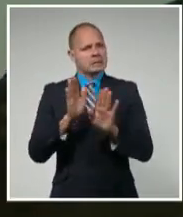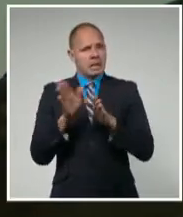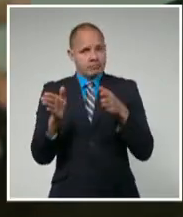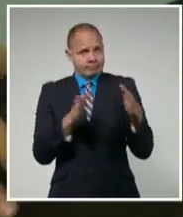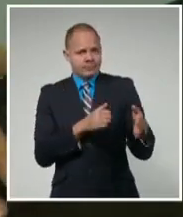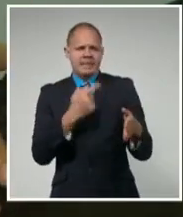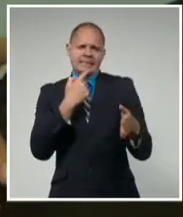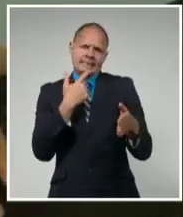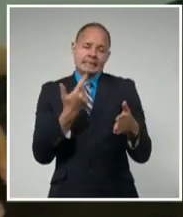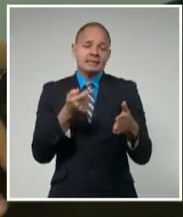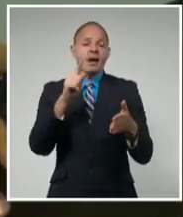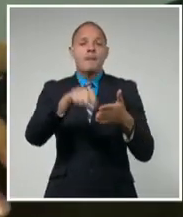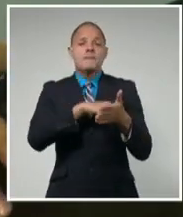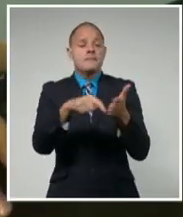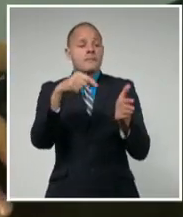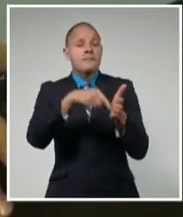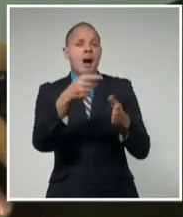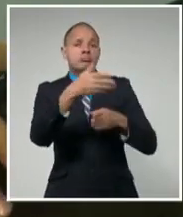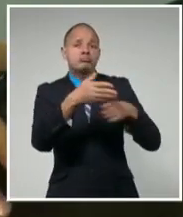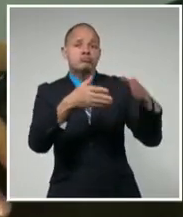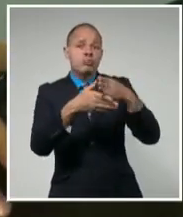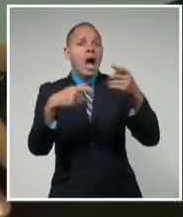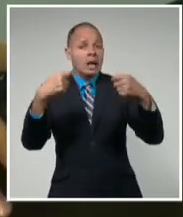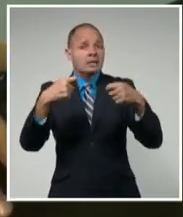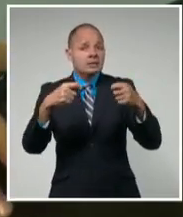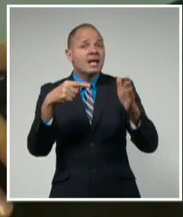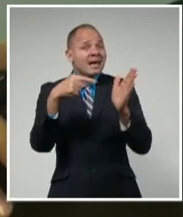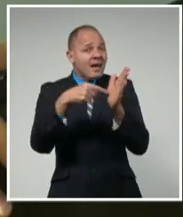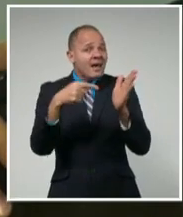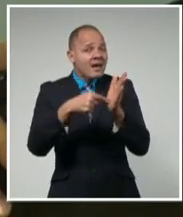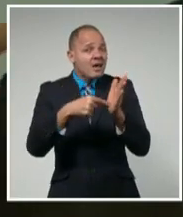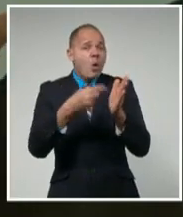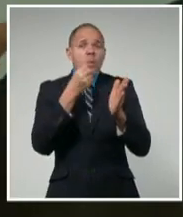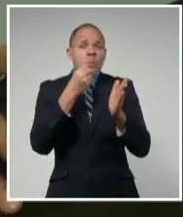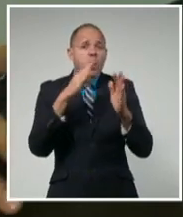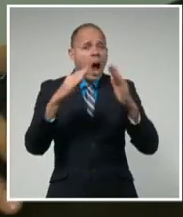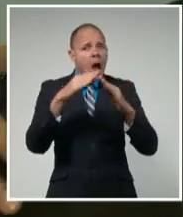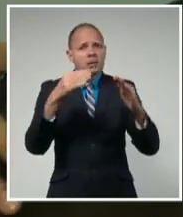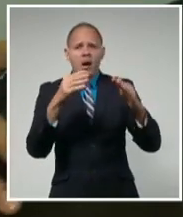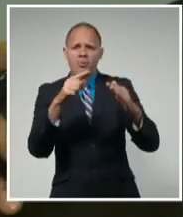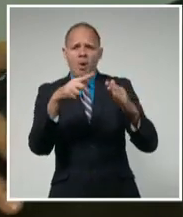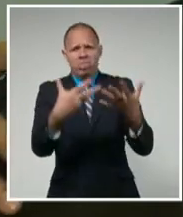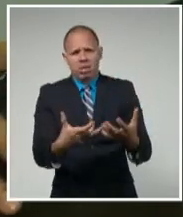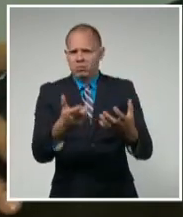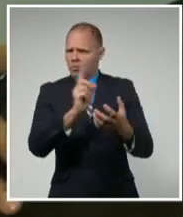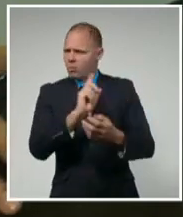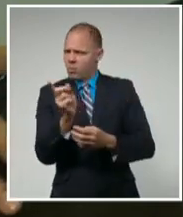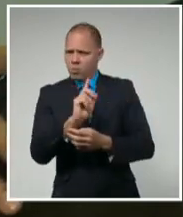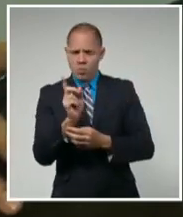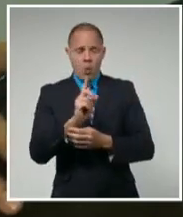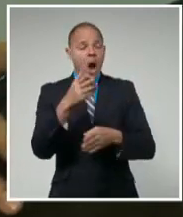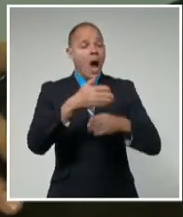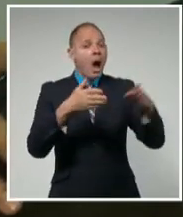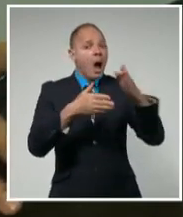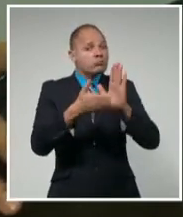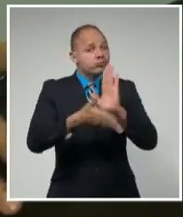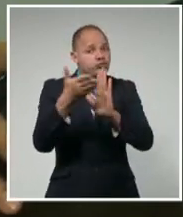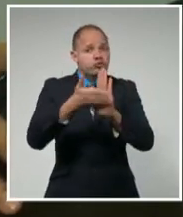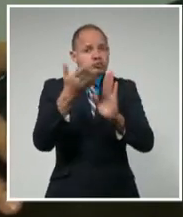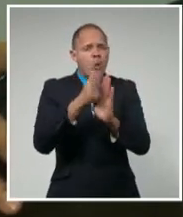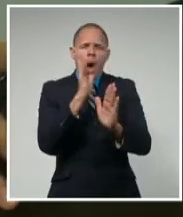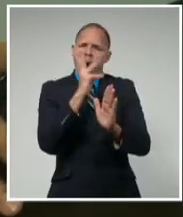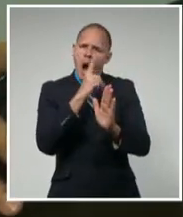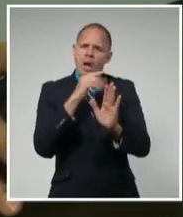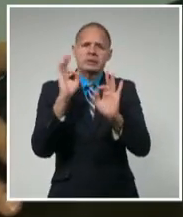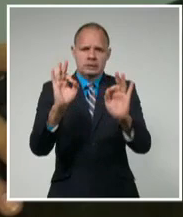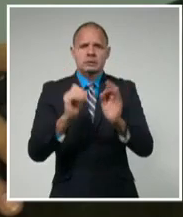la vivienda, señaló: todo cuanto se haga tiene que tener calidad, basta ya de chapucerías. Esa no es la visión